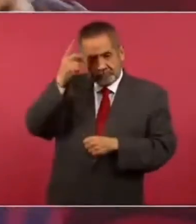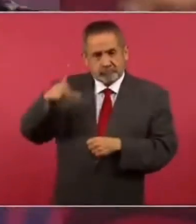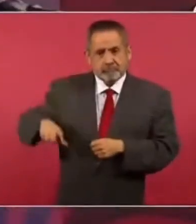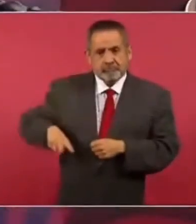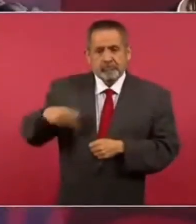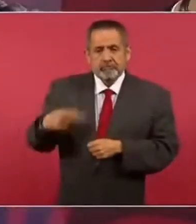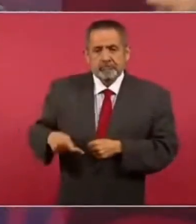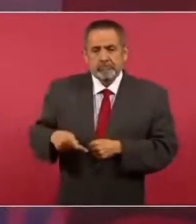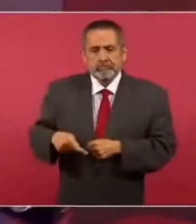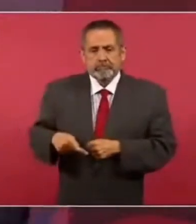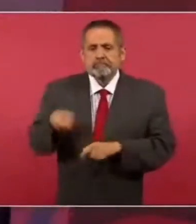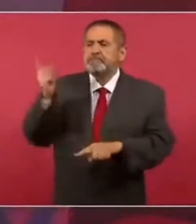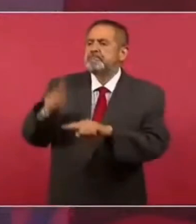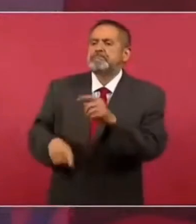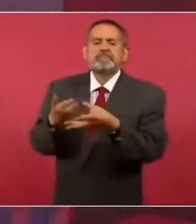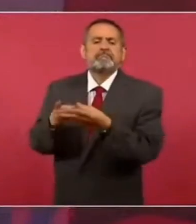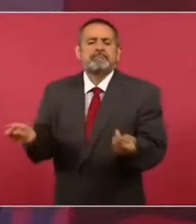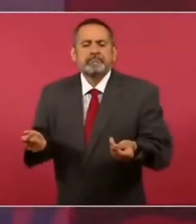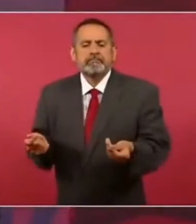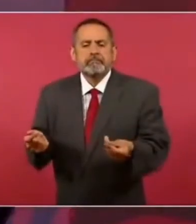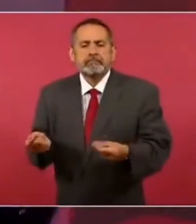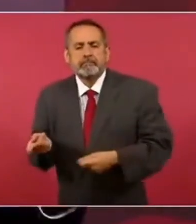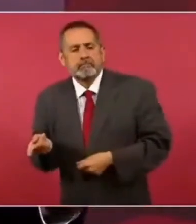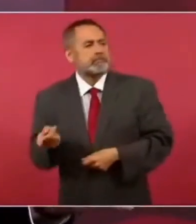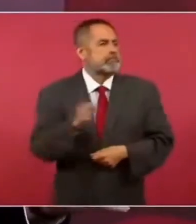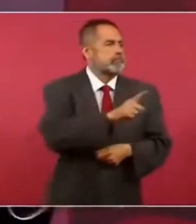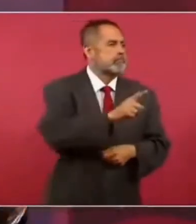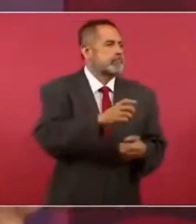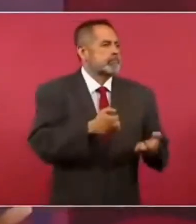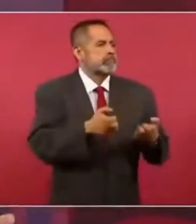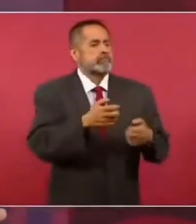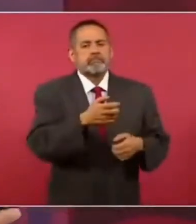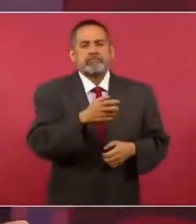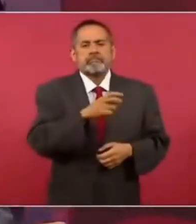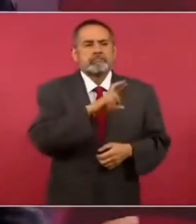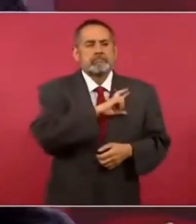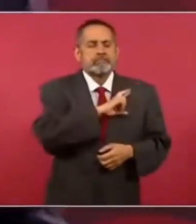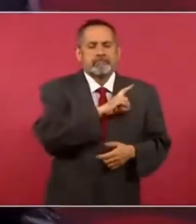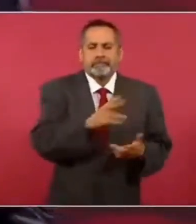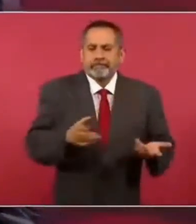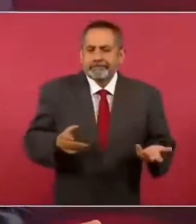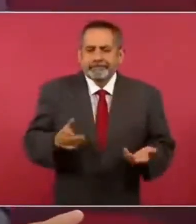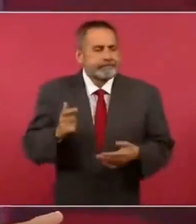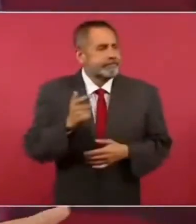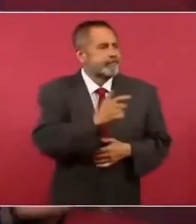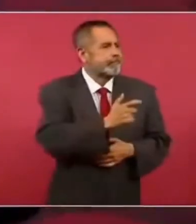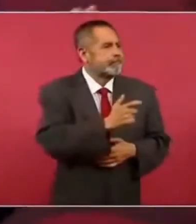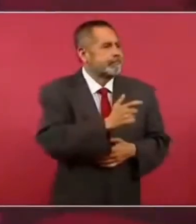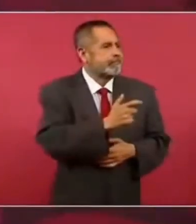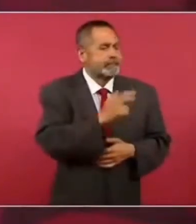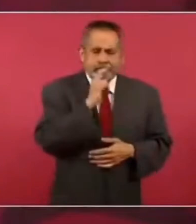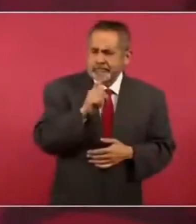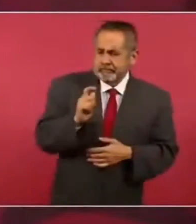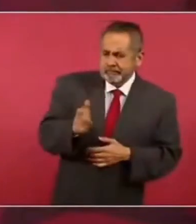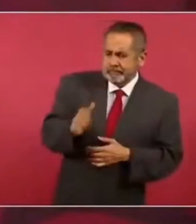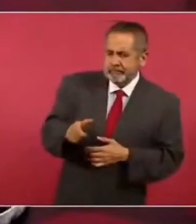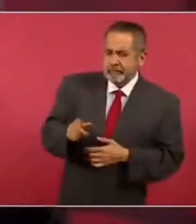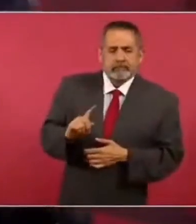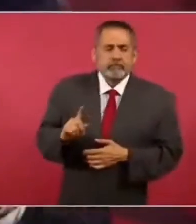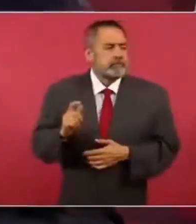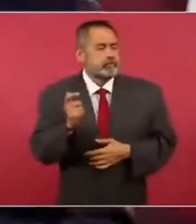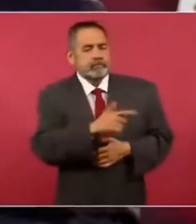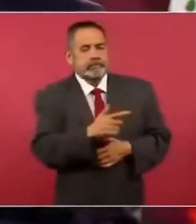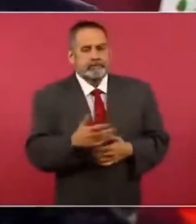privatizaron. Desapareció. Imagínense cuánto nos ahorramos. No es decir,